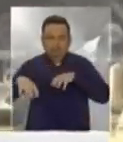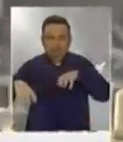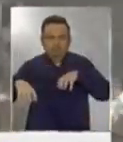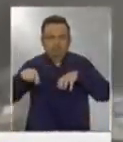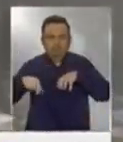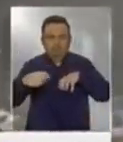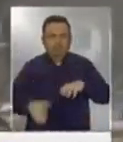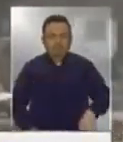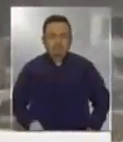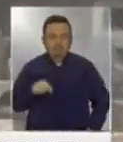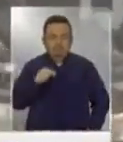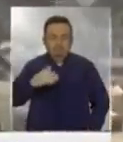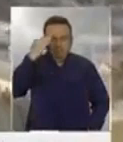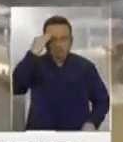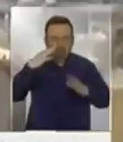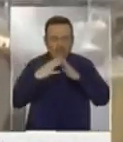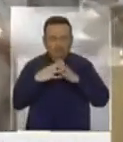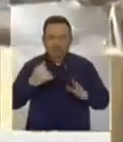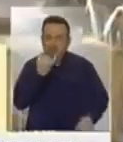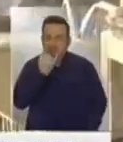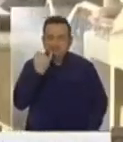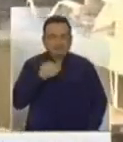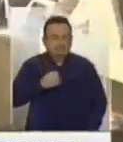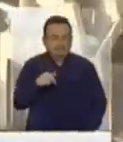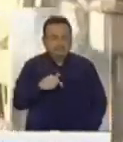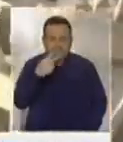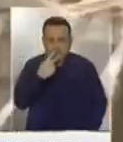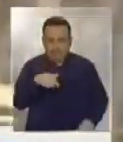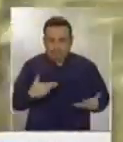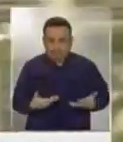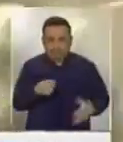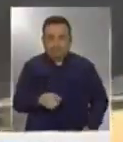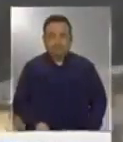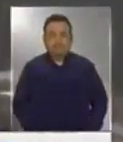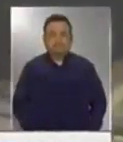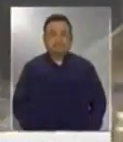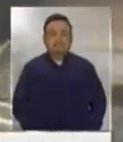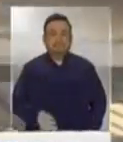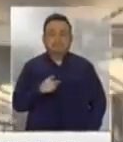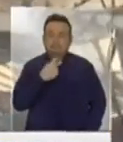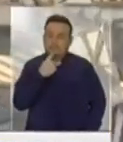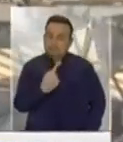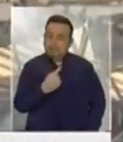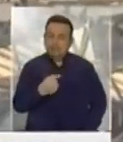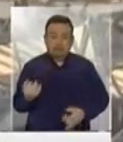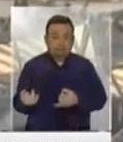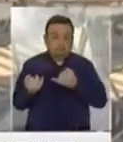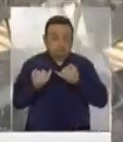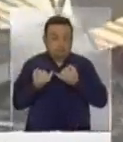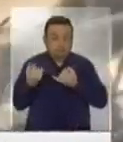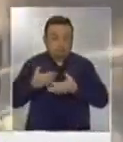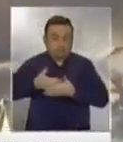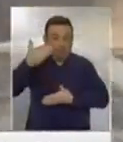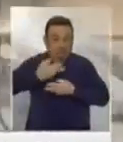con las fuerzas militares israelíes en forma constante. Pero lo que vemos en el día de hoy, en un comienzo, lo que ha reportado la